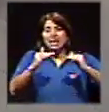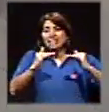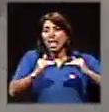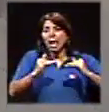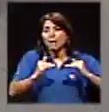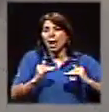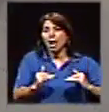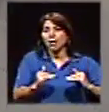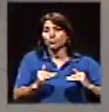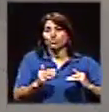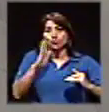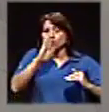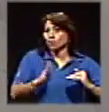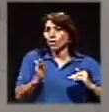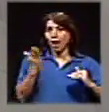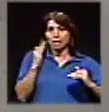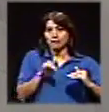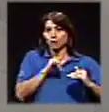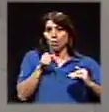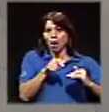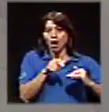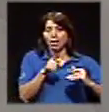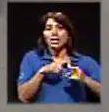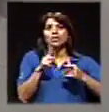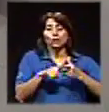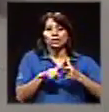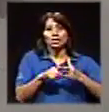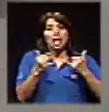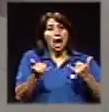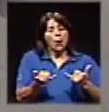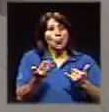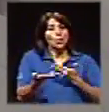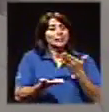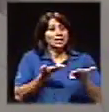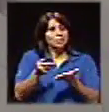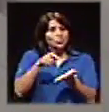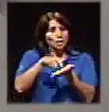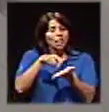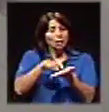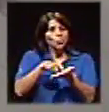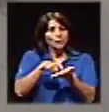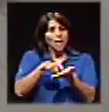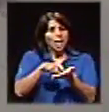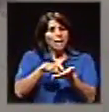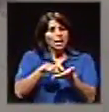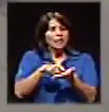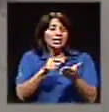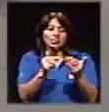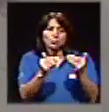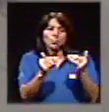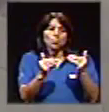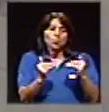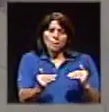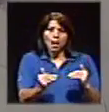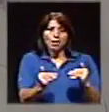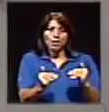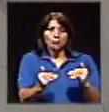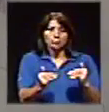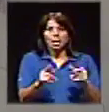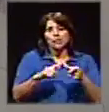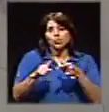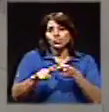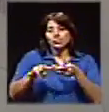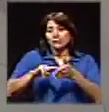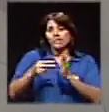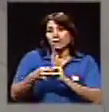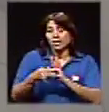sí. Entonces el servicio de la deuda es muy bajo y por lo tanto el déficit bajo también por